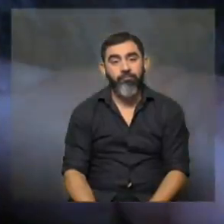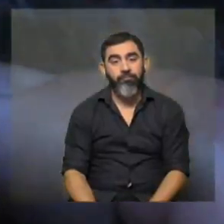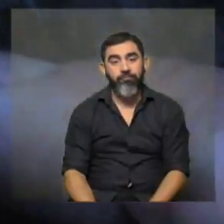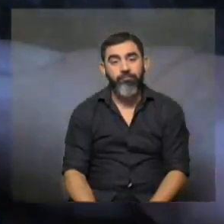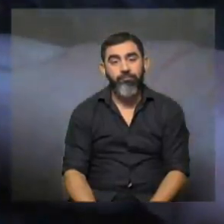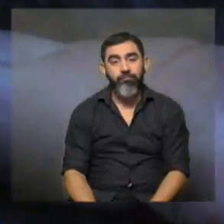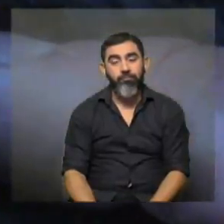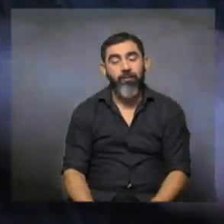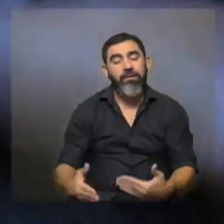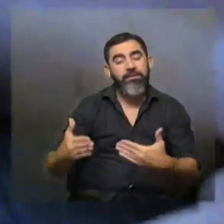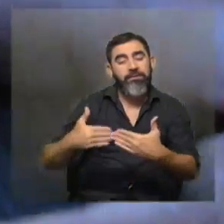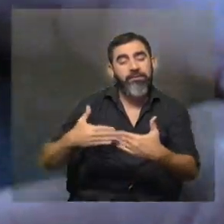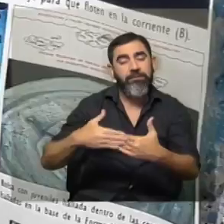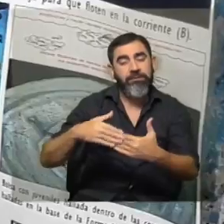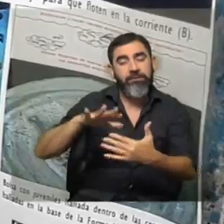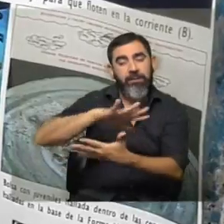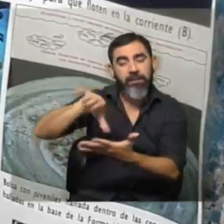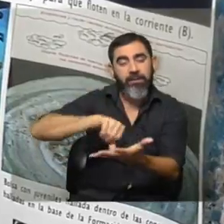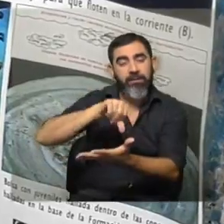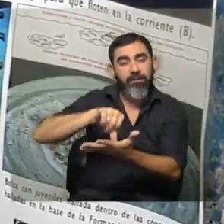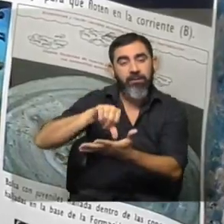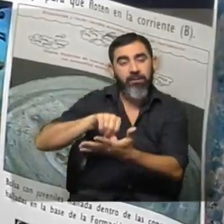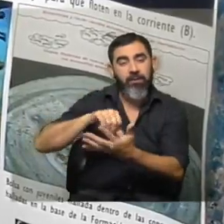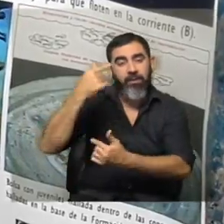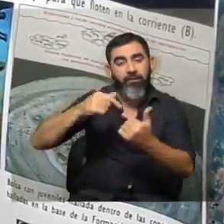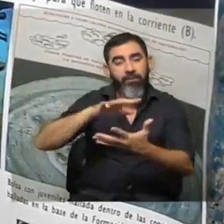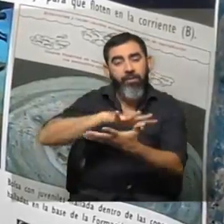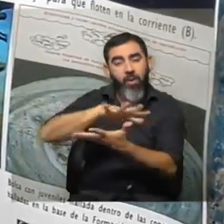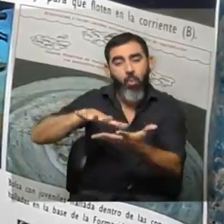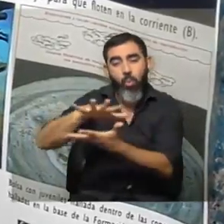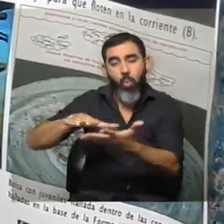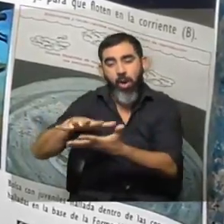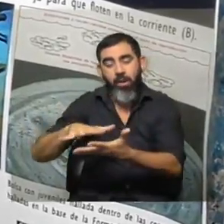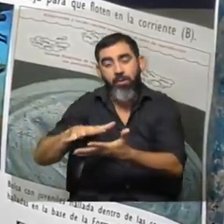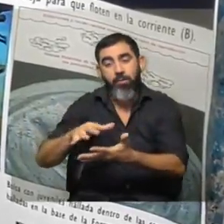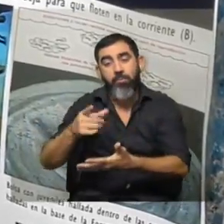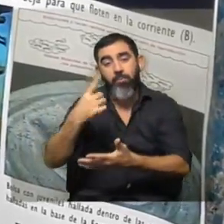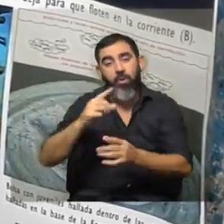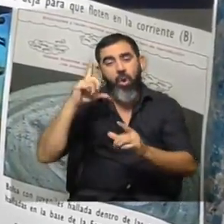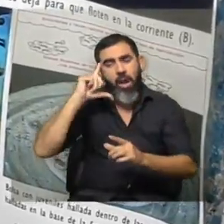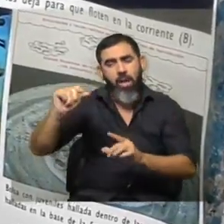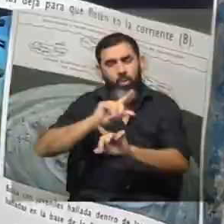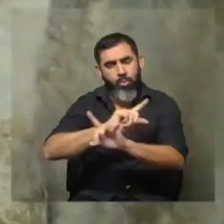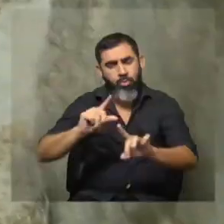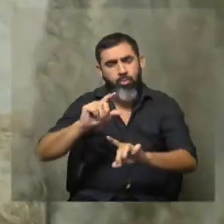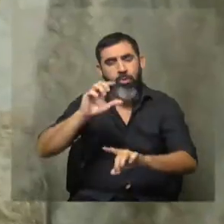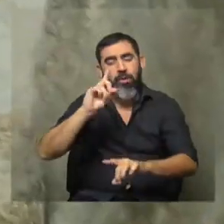Cerca de San Gregorio y en varios lugares, simplemente, pero no muy lejos de San